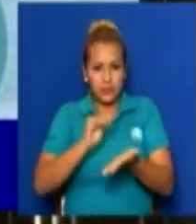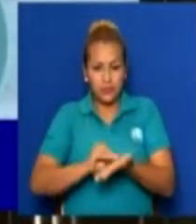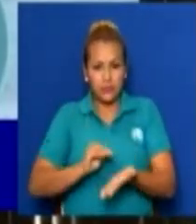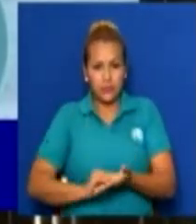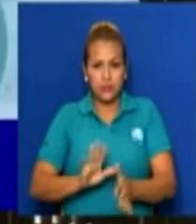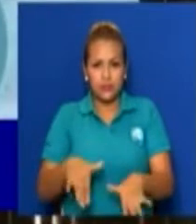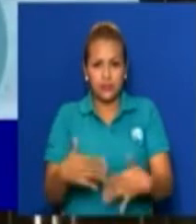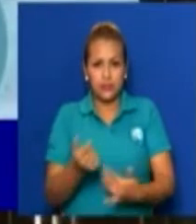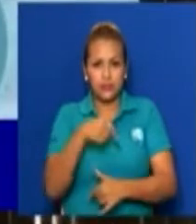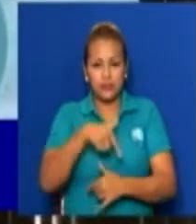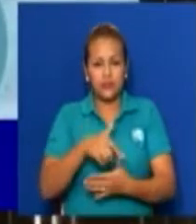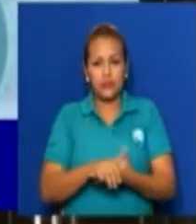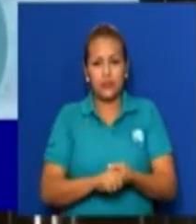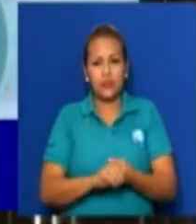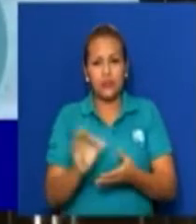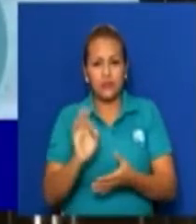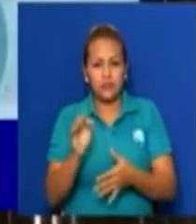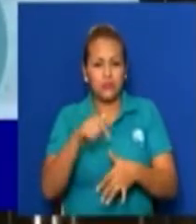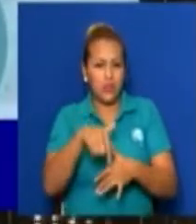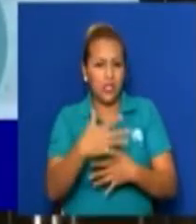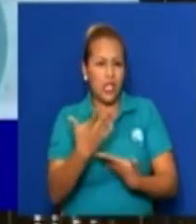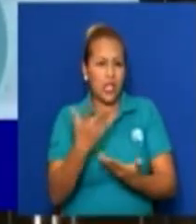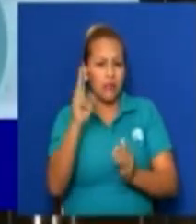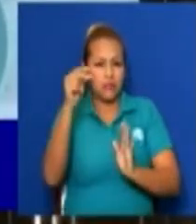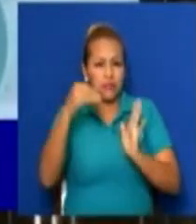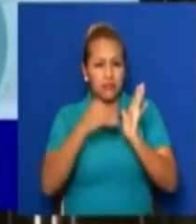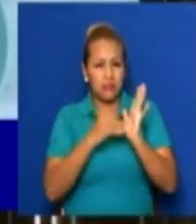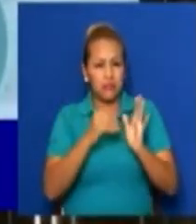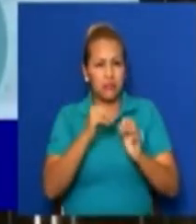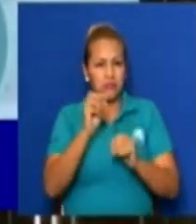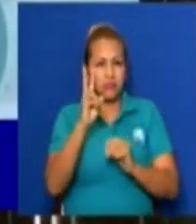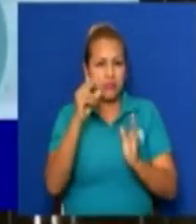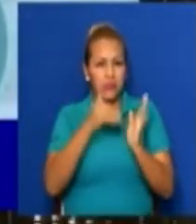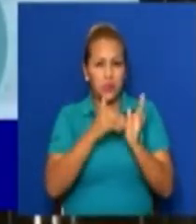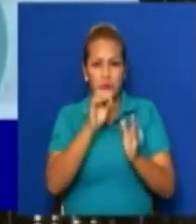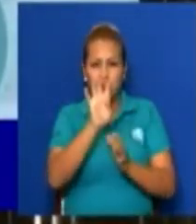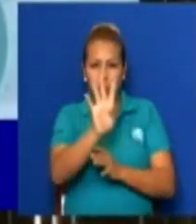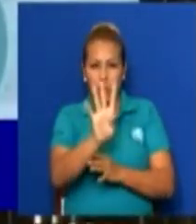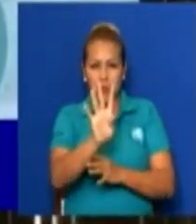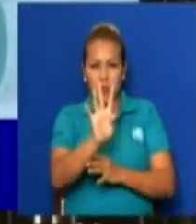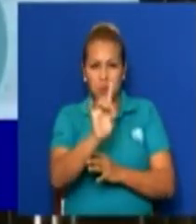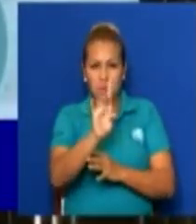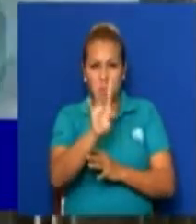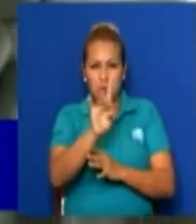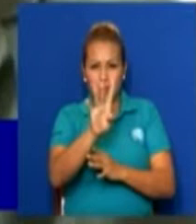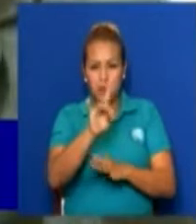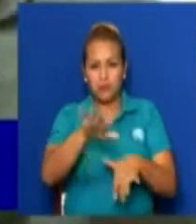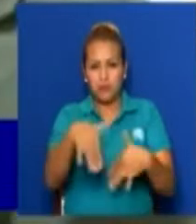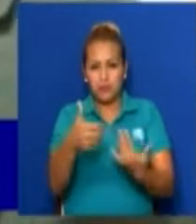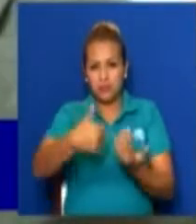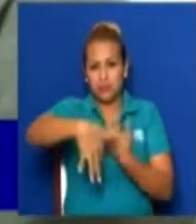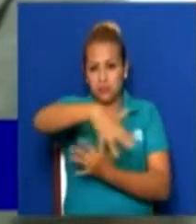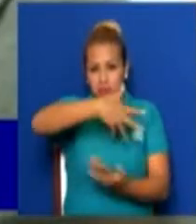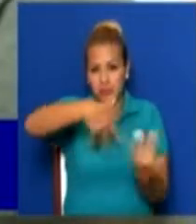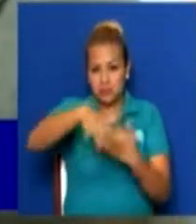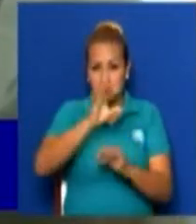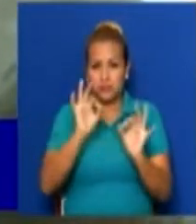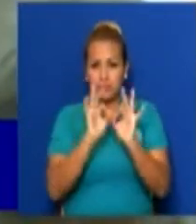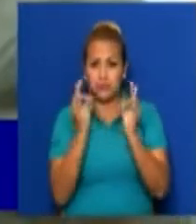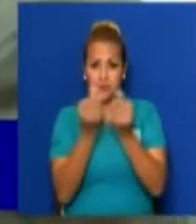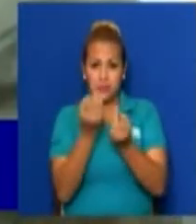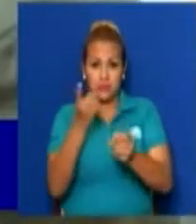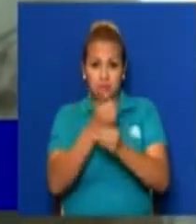año 2014, reconoce la Ley Suprema que las relaciones familiares deben